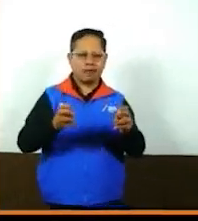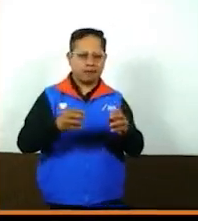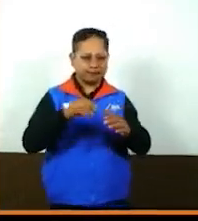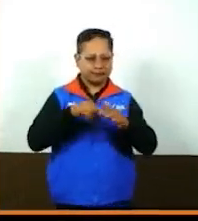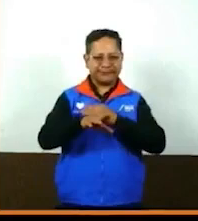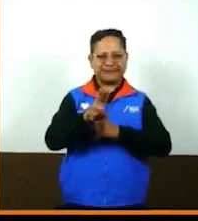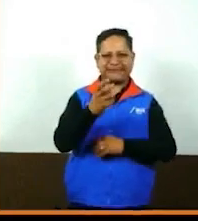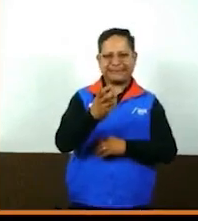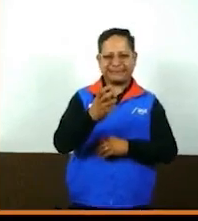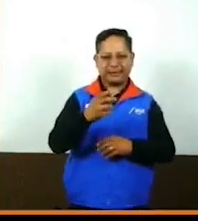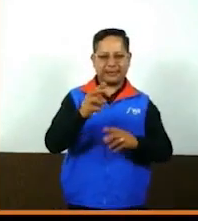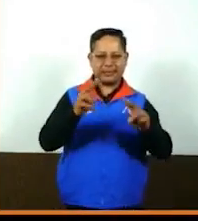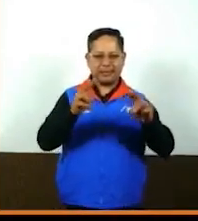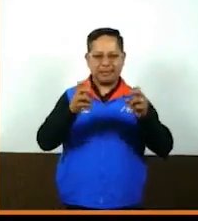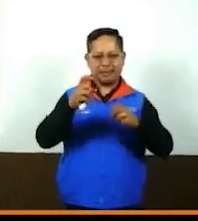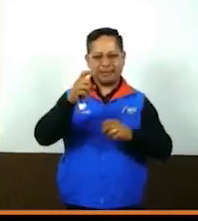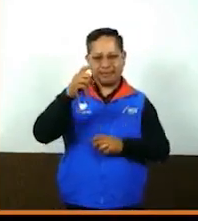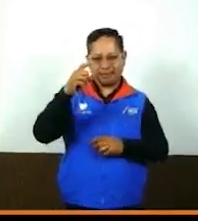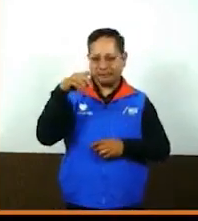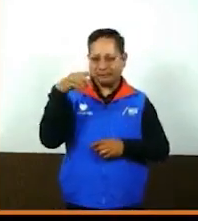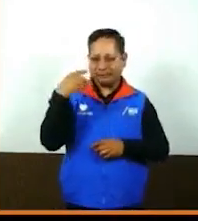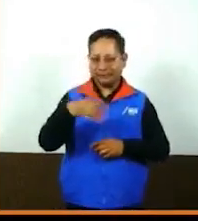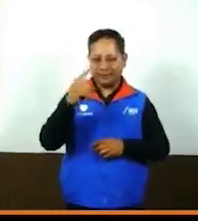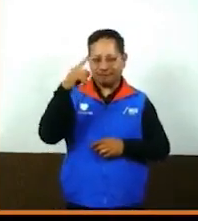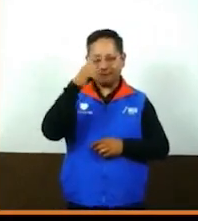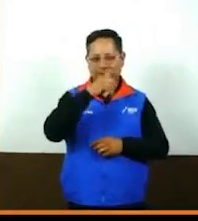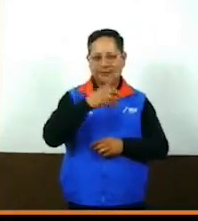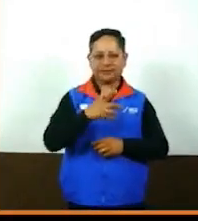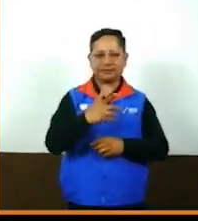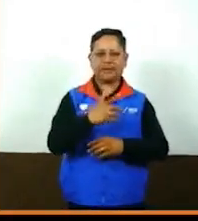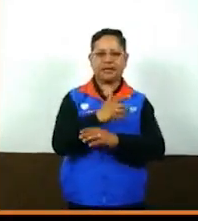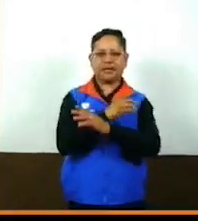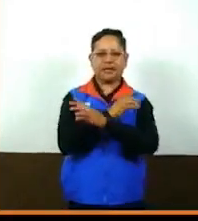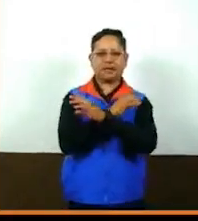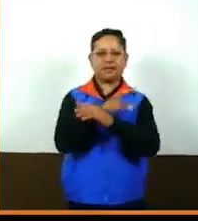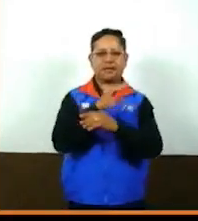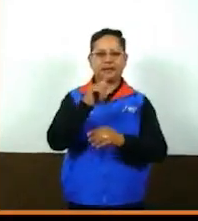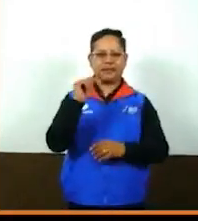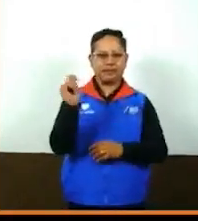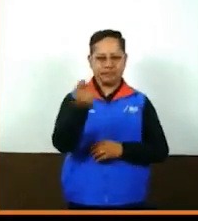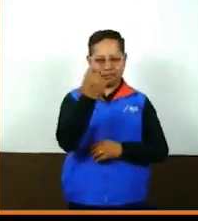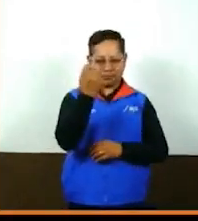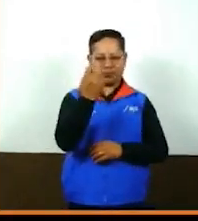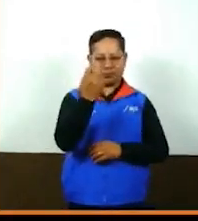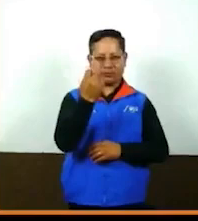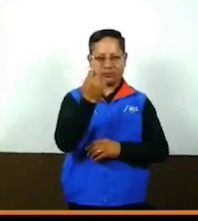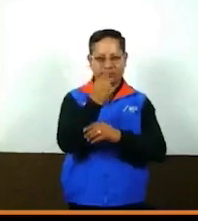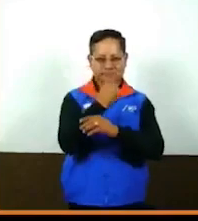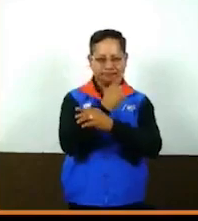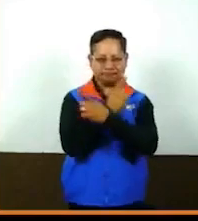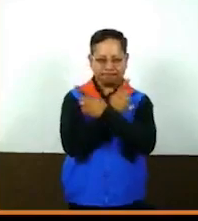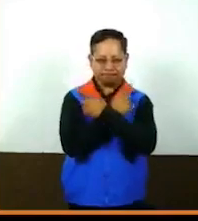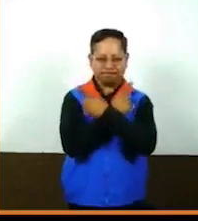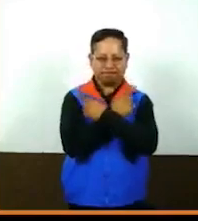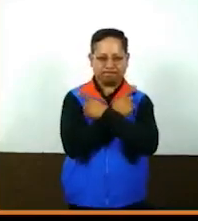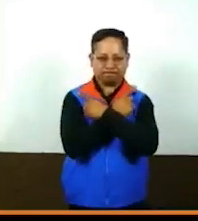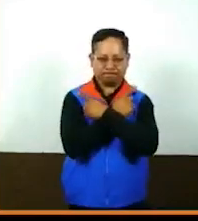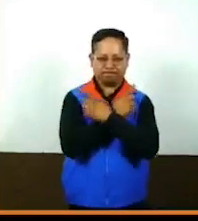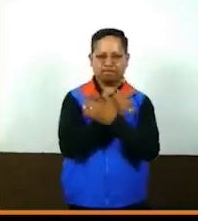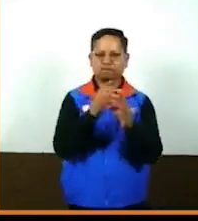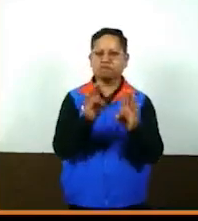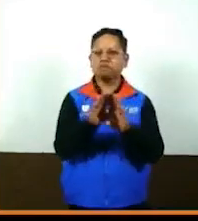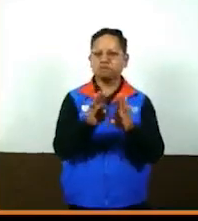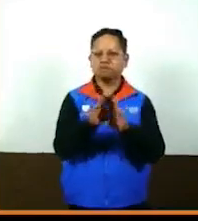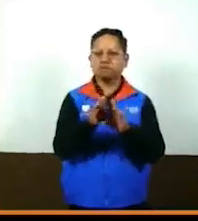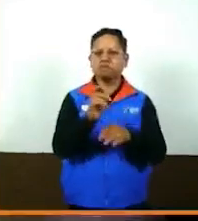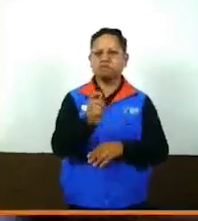Es delicado este tema, ¿no? Ética en la parte tecnológica. Y bueno, qué mejor que abordarlo, Roberto, ¿no?